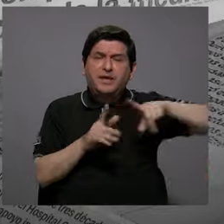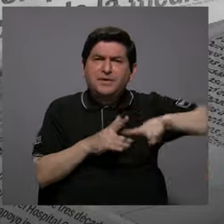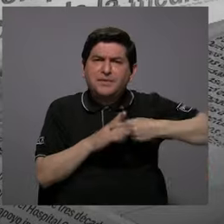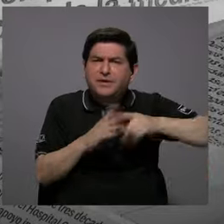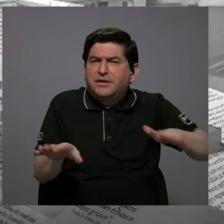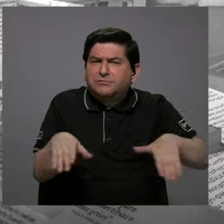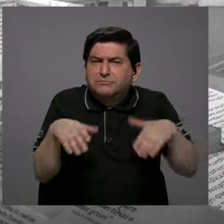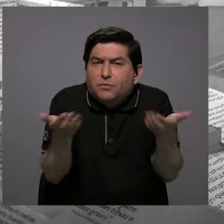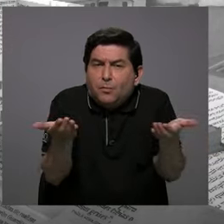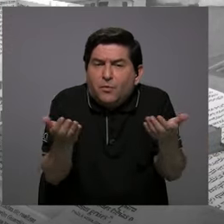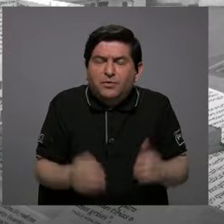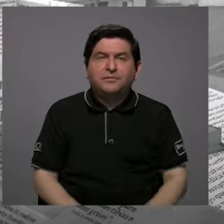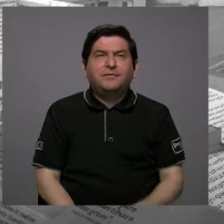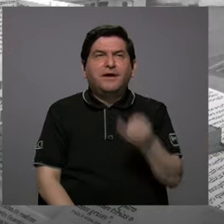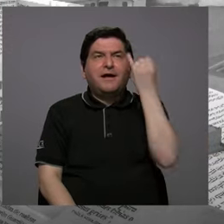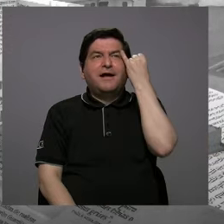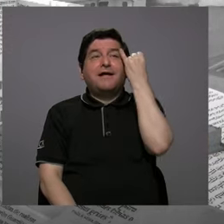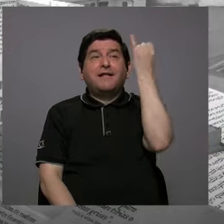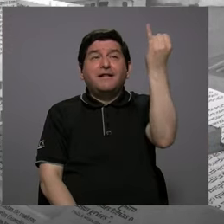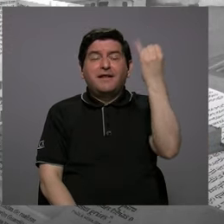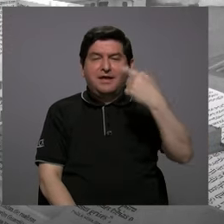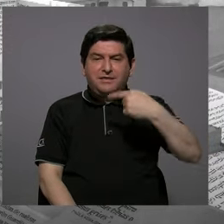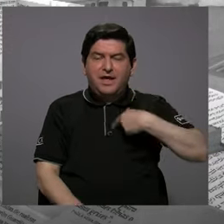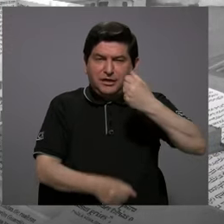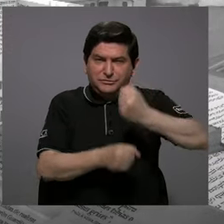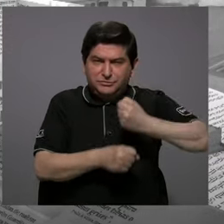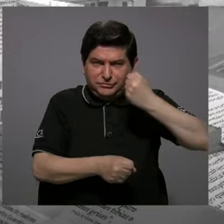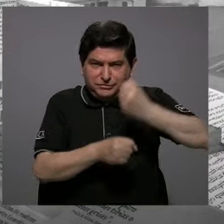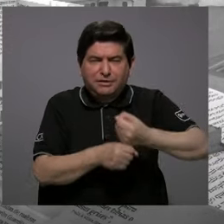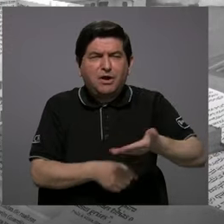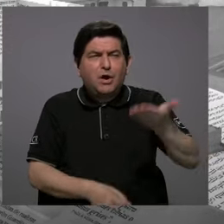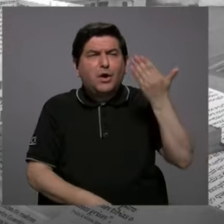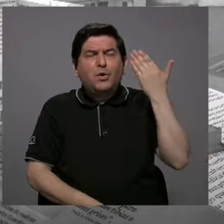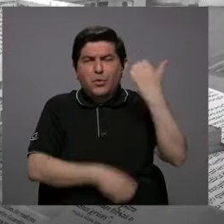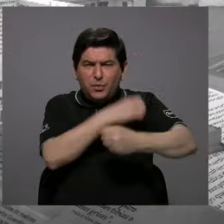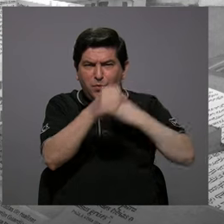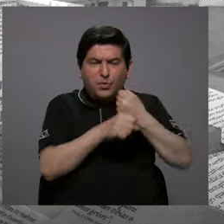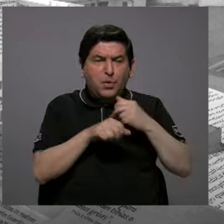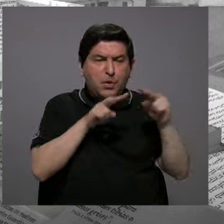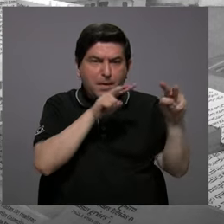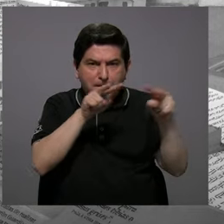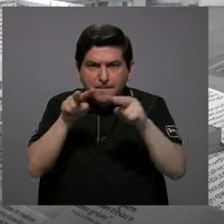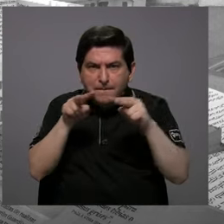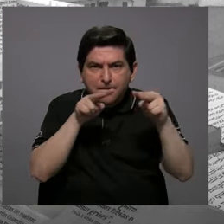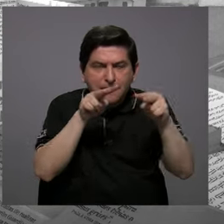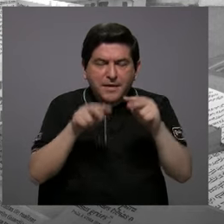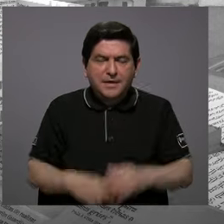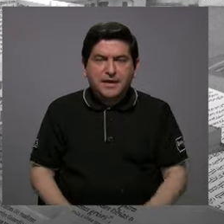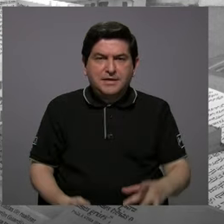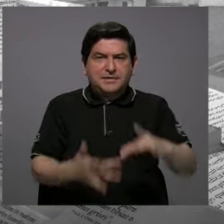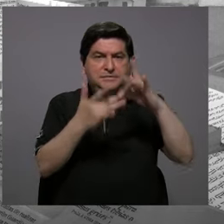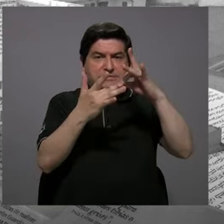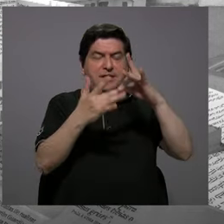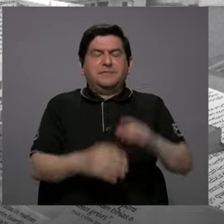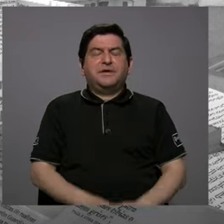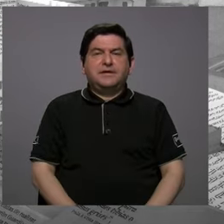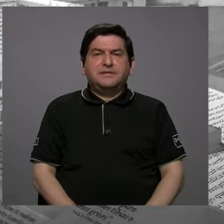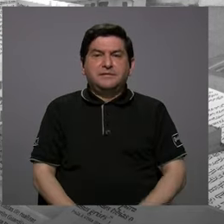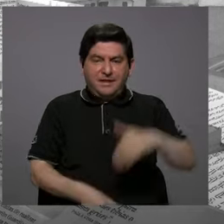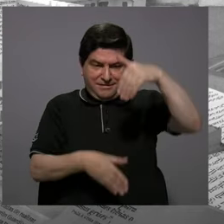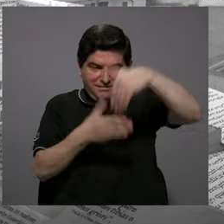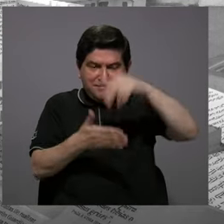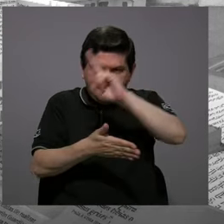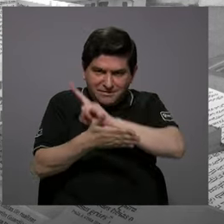herramientas bueno la idea que que yo vengo trabajando hace muchos años es que la vigilancia sobre todo tiene que tener una impronta en la